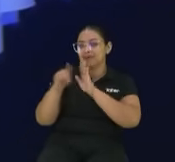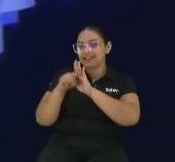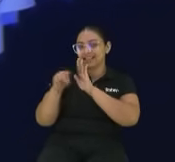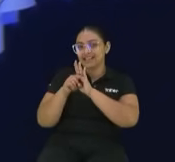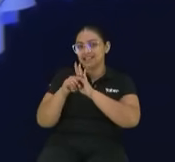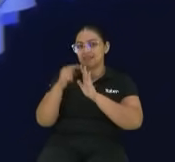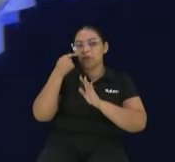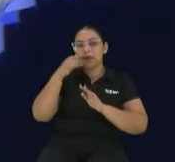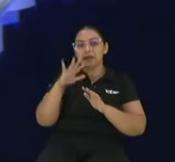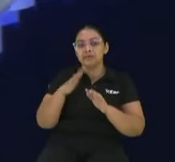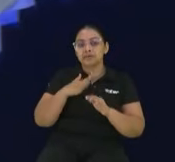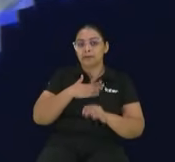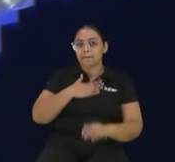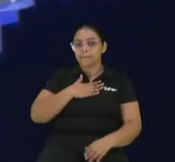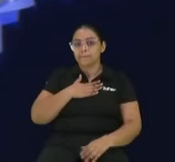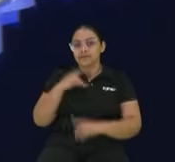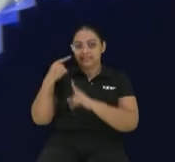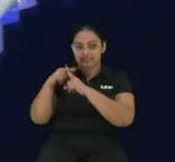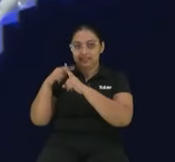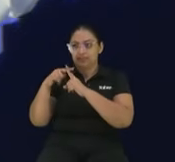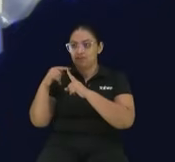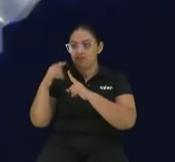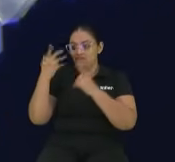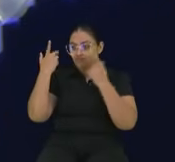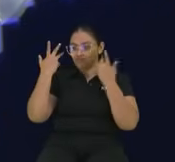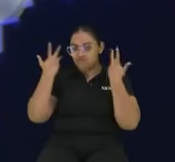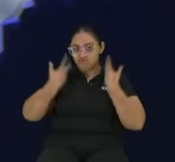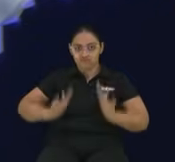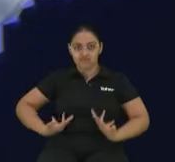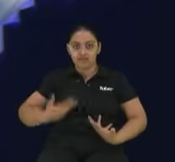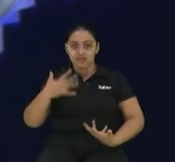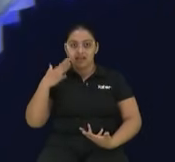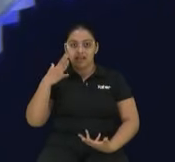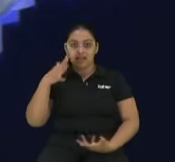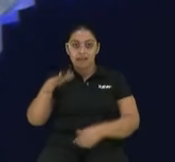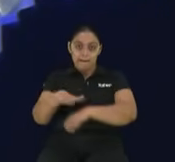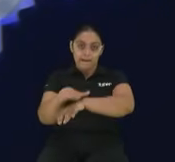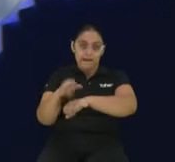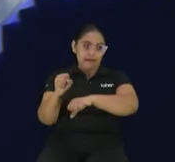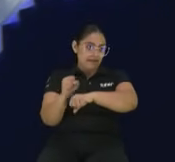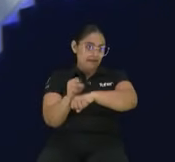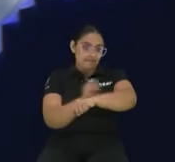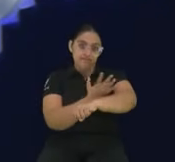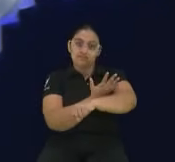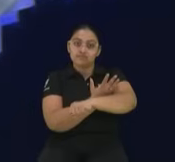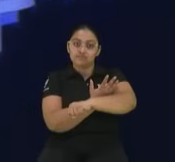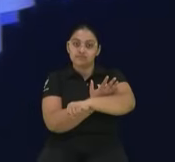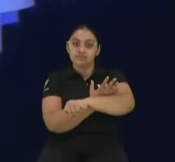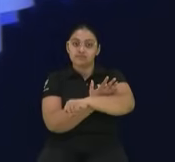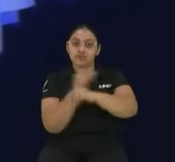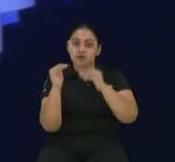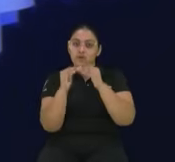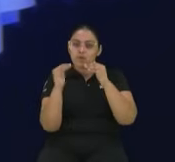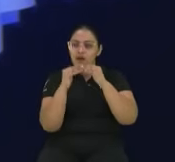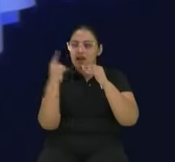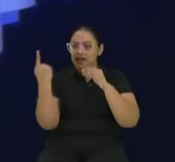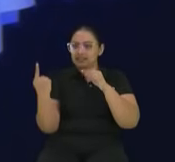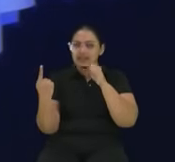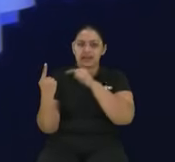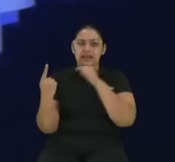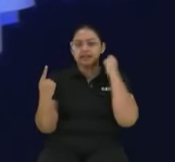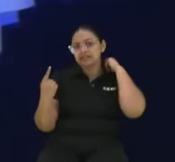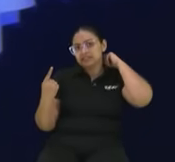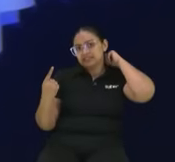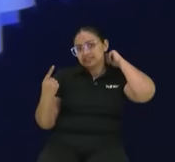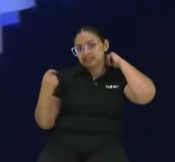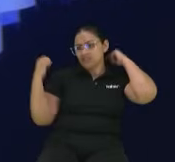más blanco alto y era muy dado a ese deporte de pesas Entonces era su protector y mi